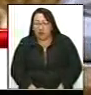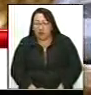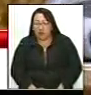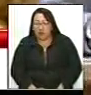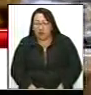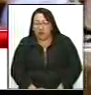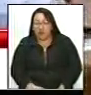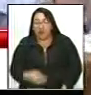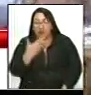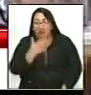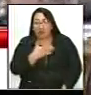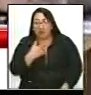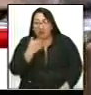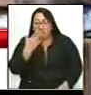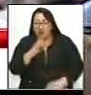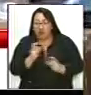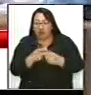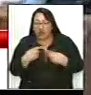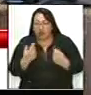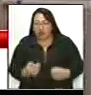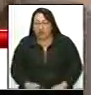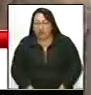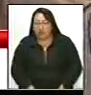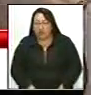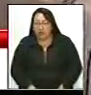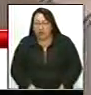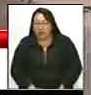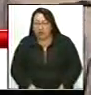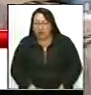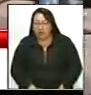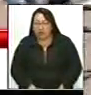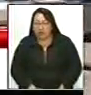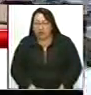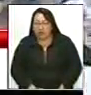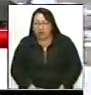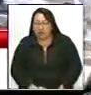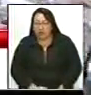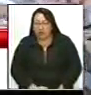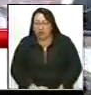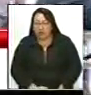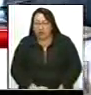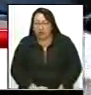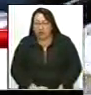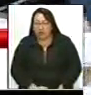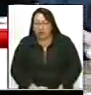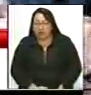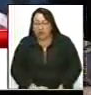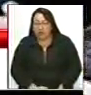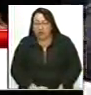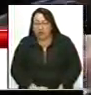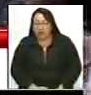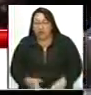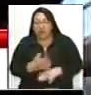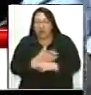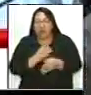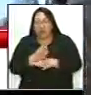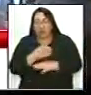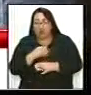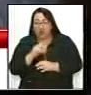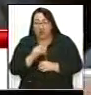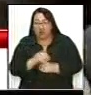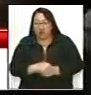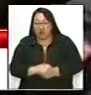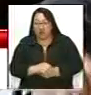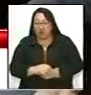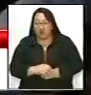Gracias, presidente. Saludando a todos los colegas congresistas por intermedio suyo. Antes de empezar mi intervención, presidente, yo